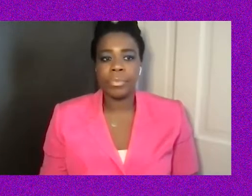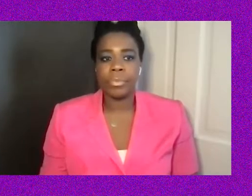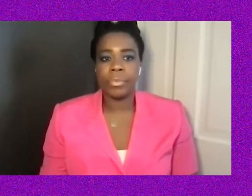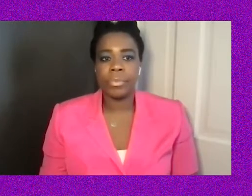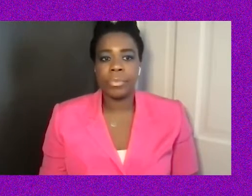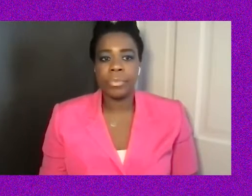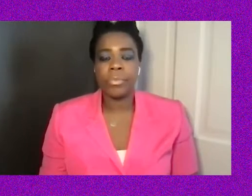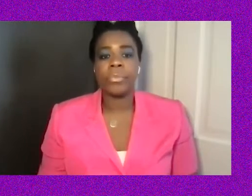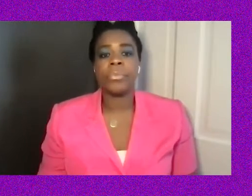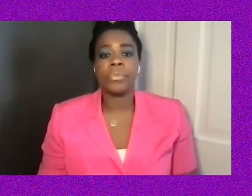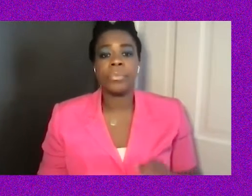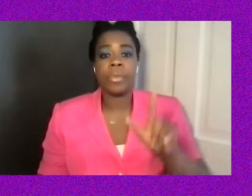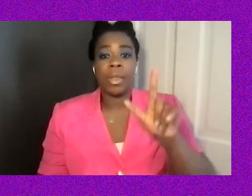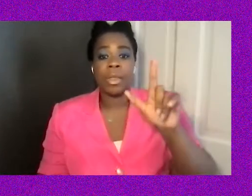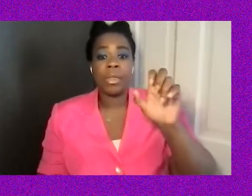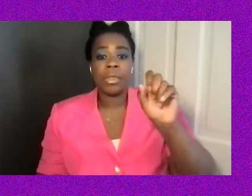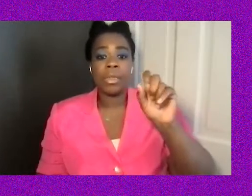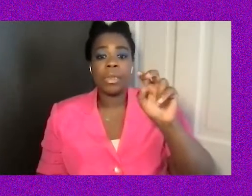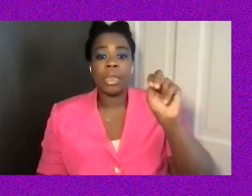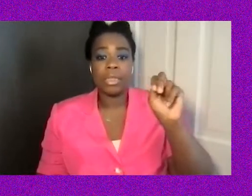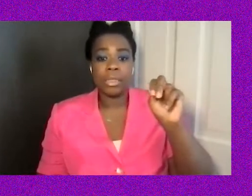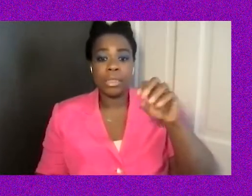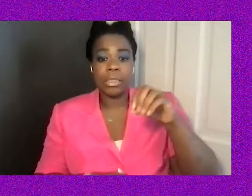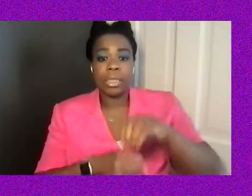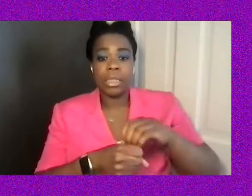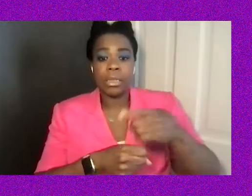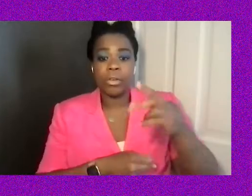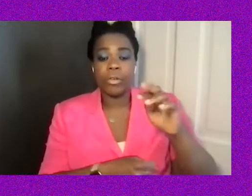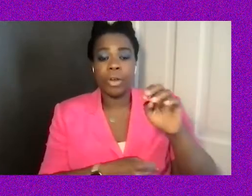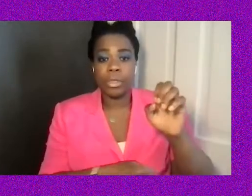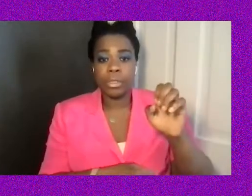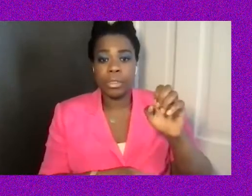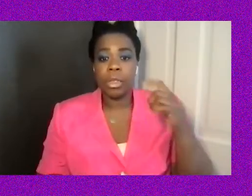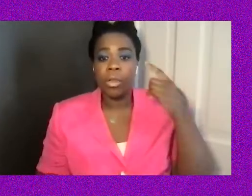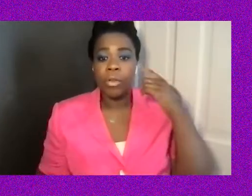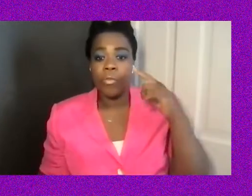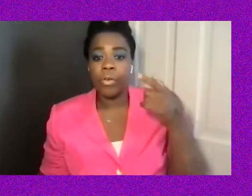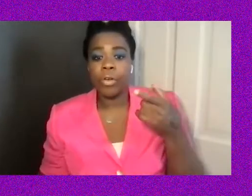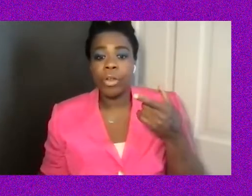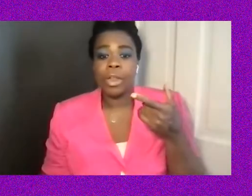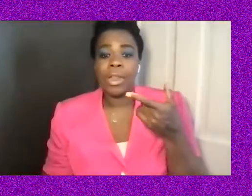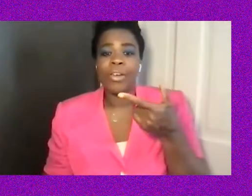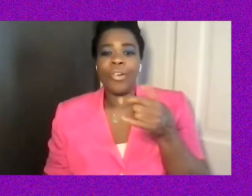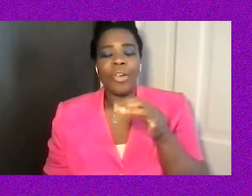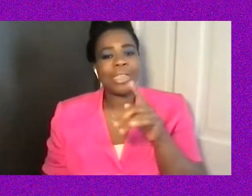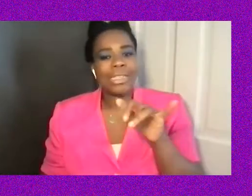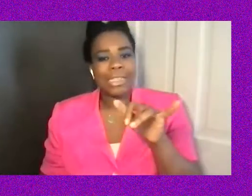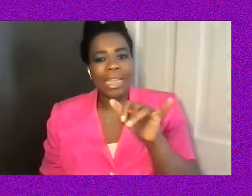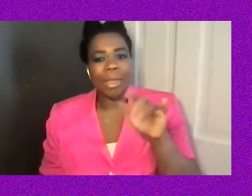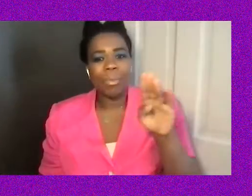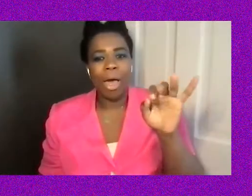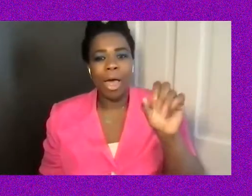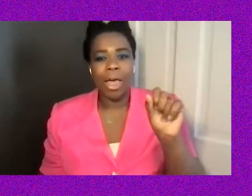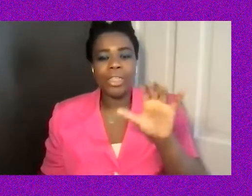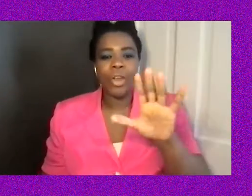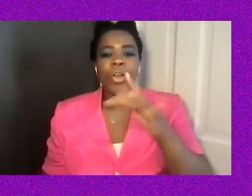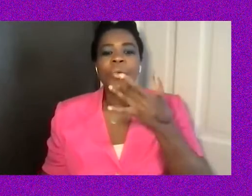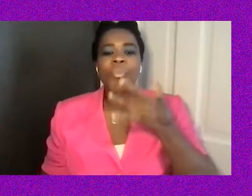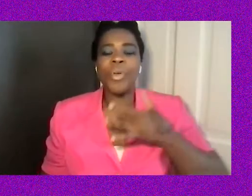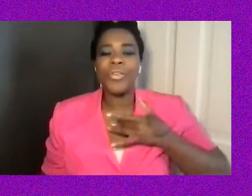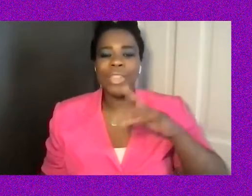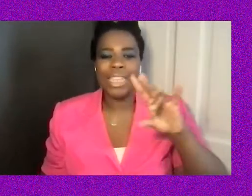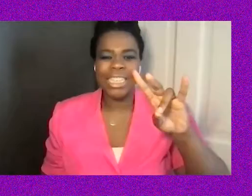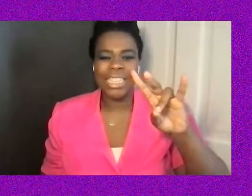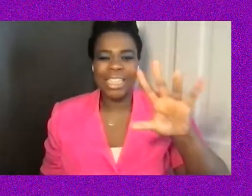Lessons in Grace for Grace Lee Boggs on her 75th birthday. Lecciones en la gracia